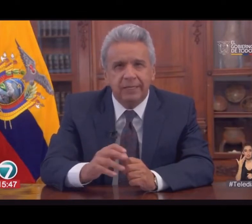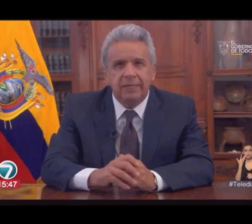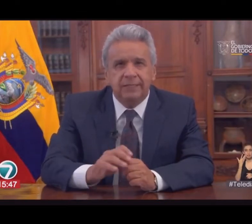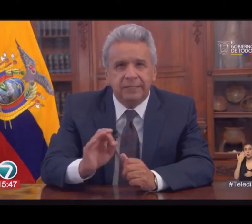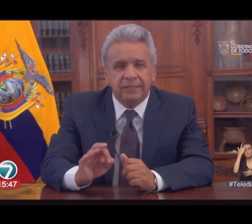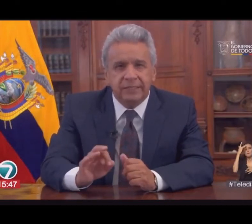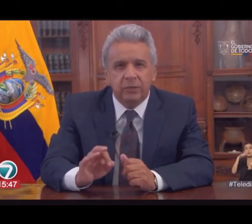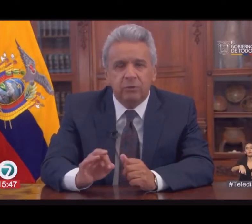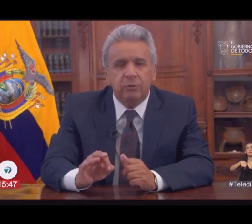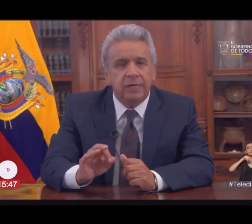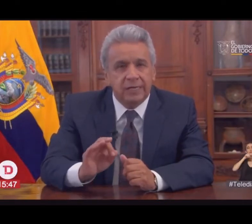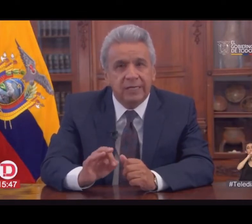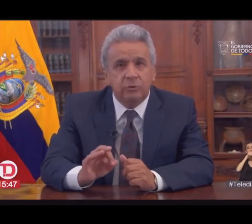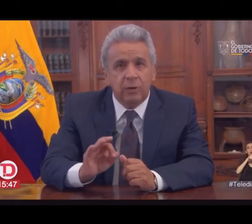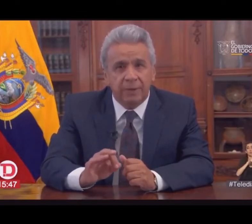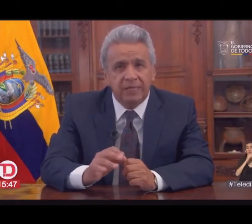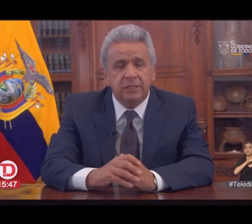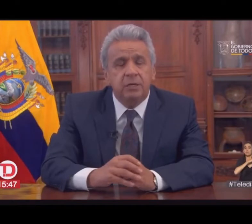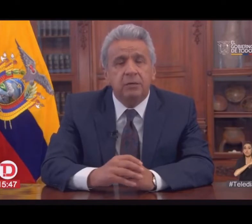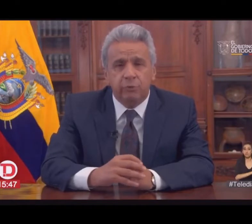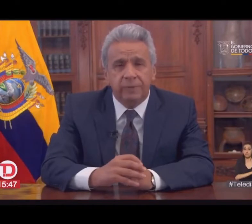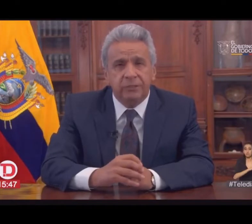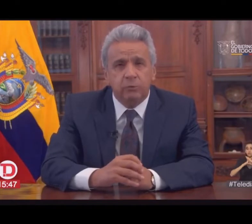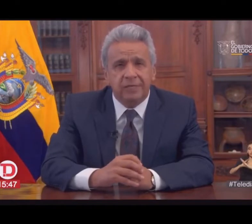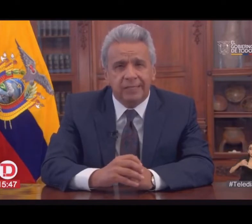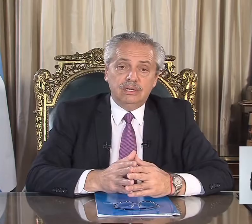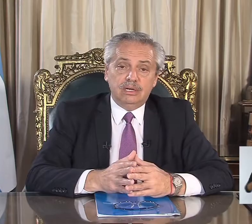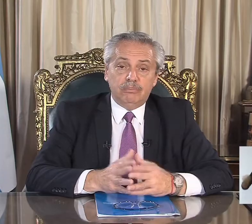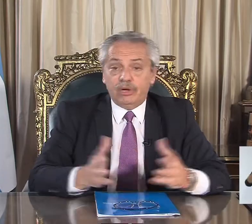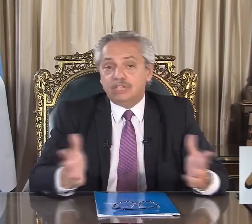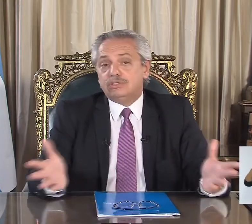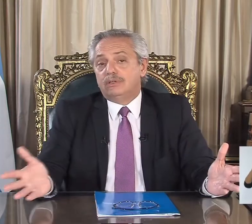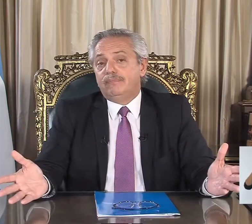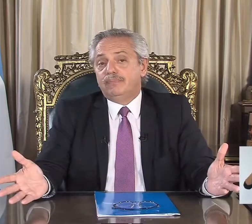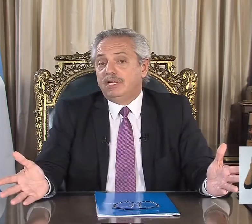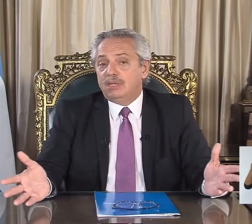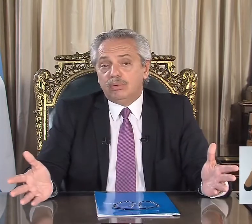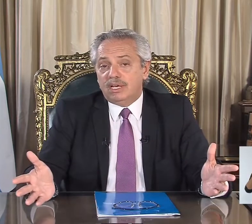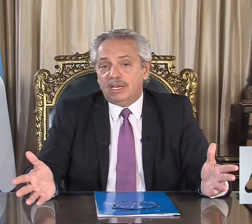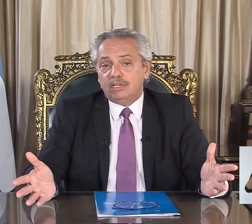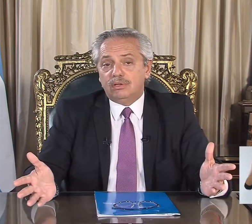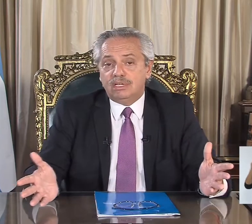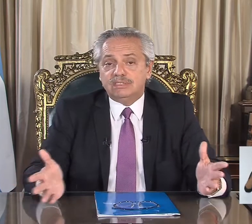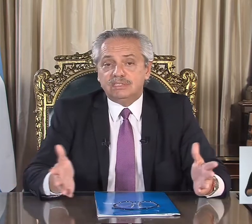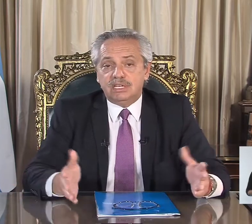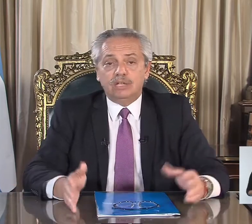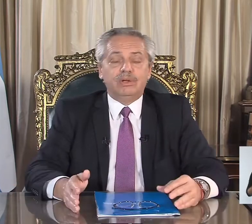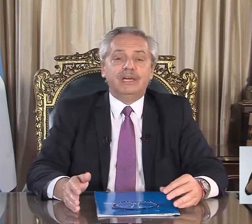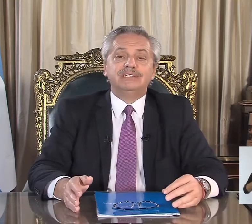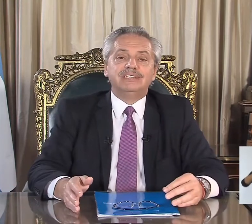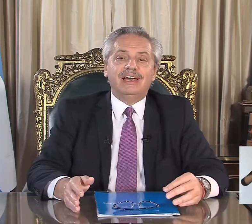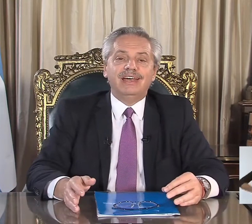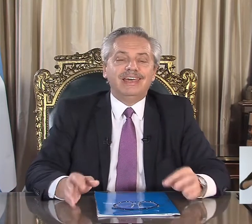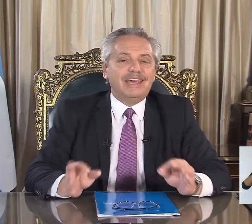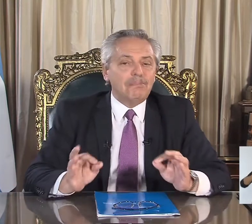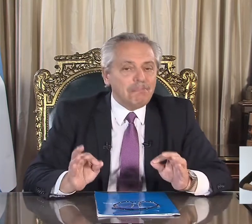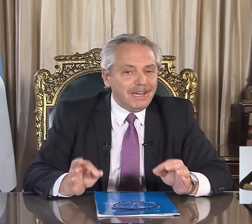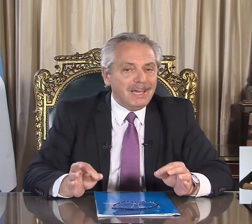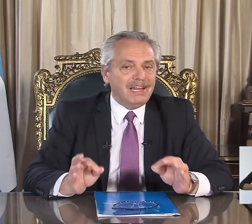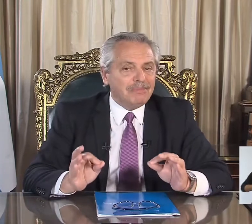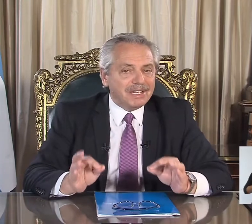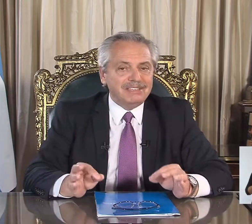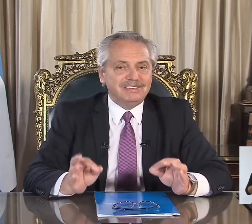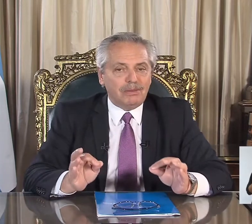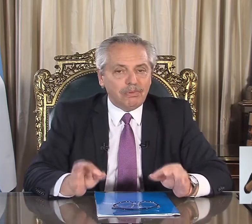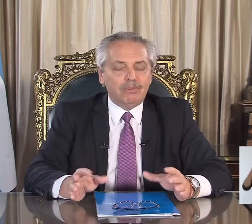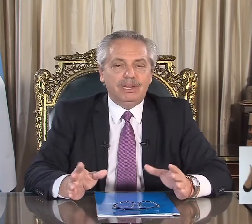emergencia, se restringió el ingreso al país por 21 días. Por eso, dicté un decreto de necesidad y urgencia que amplía